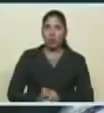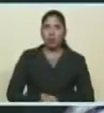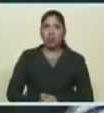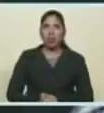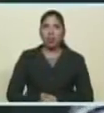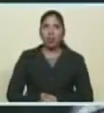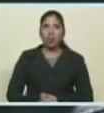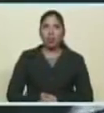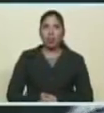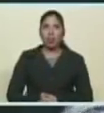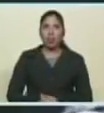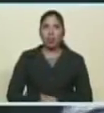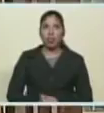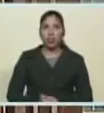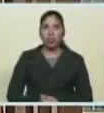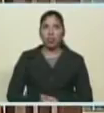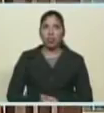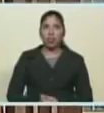Estamos a la orden.